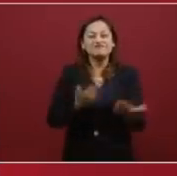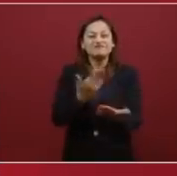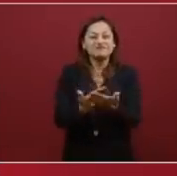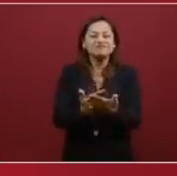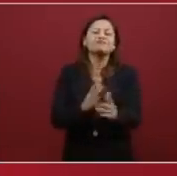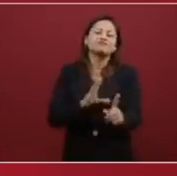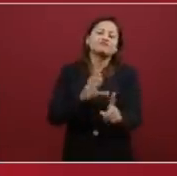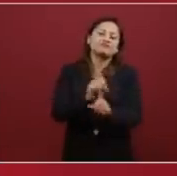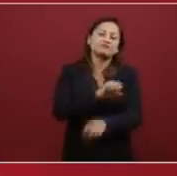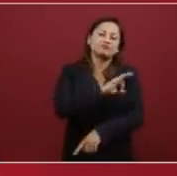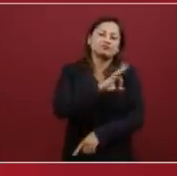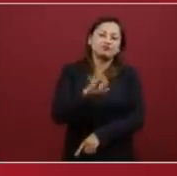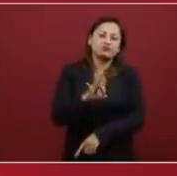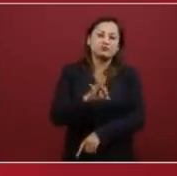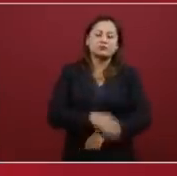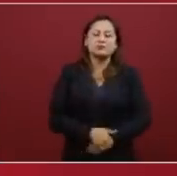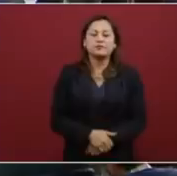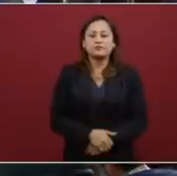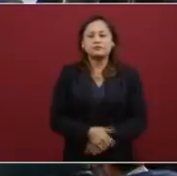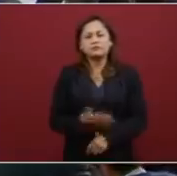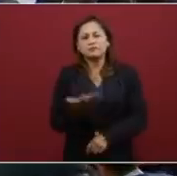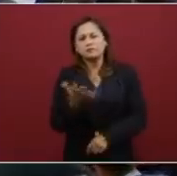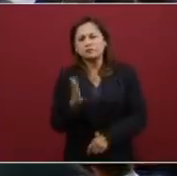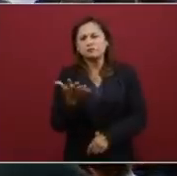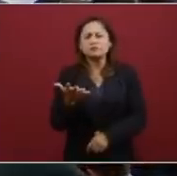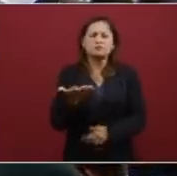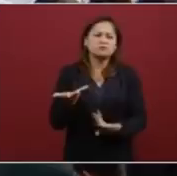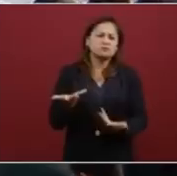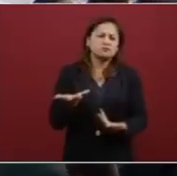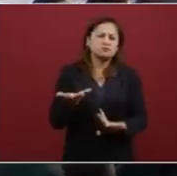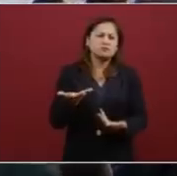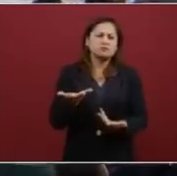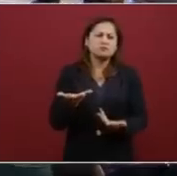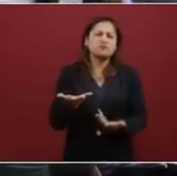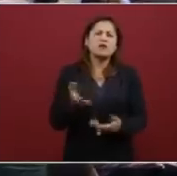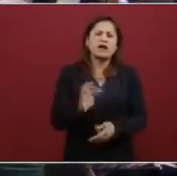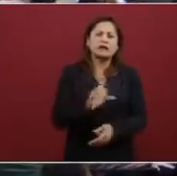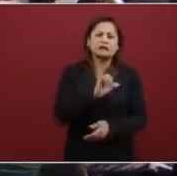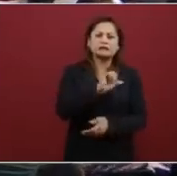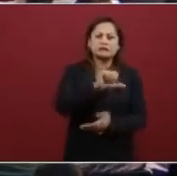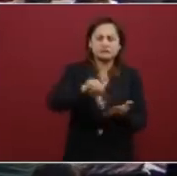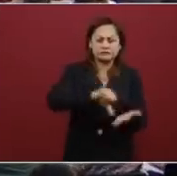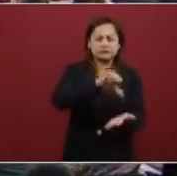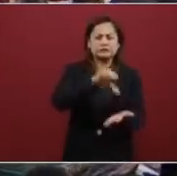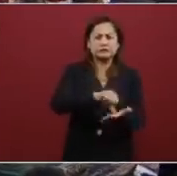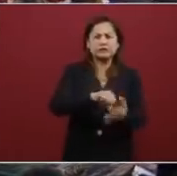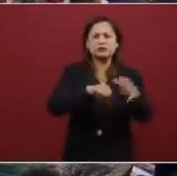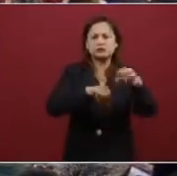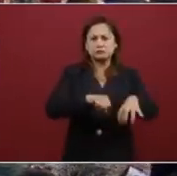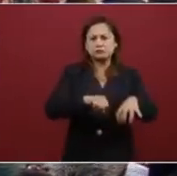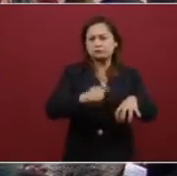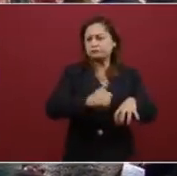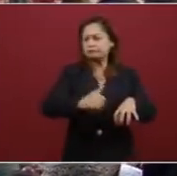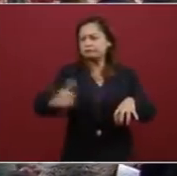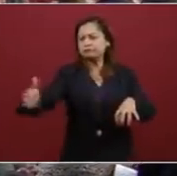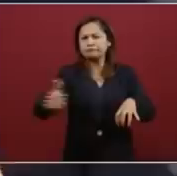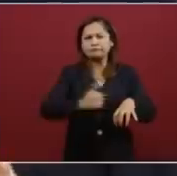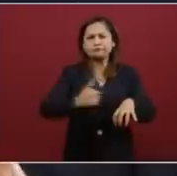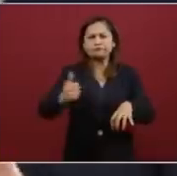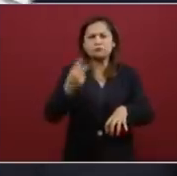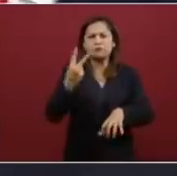Estamos hablando de 2 horas en carro de la comunidad más